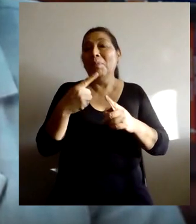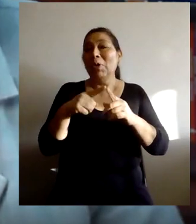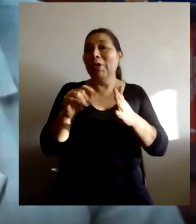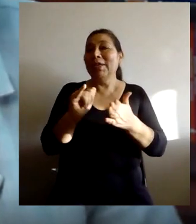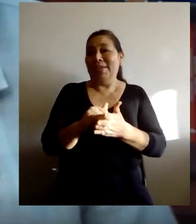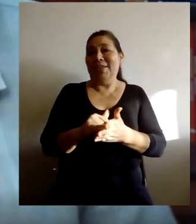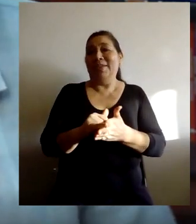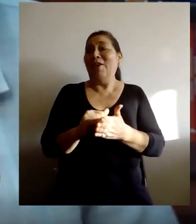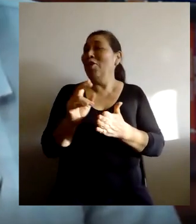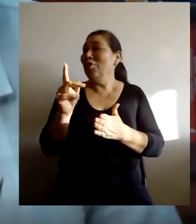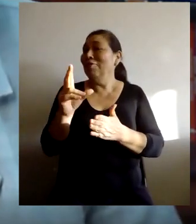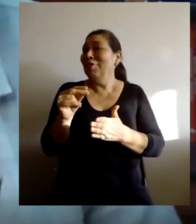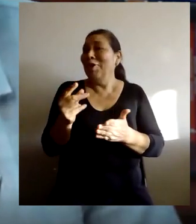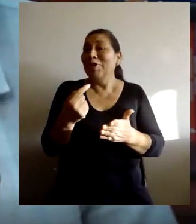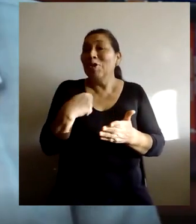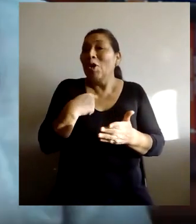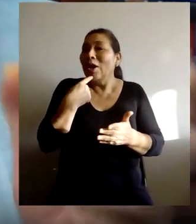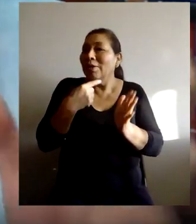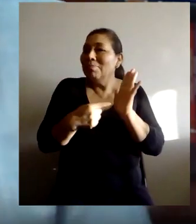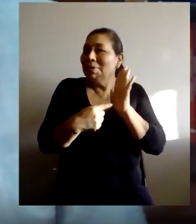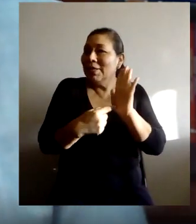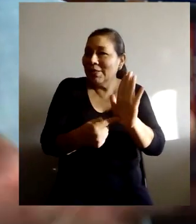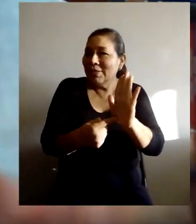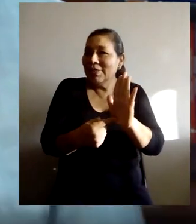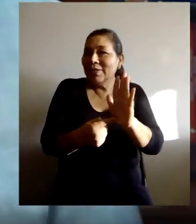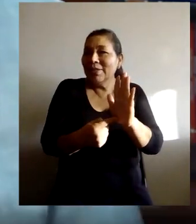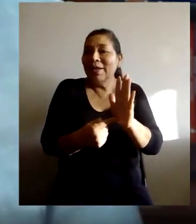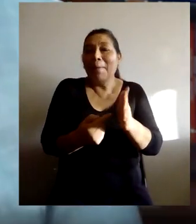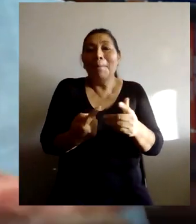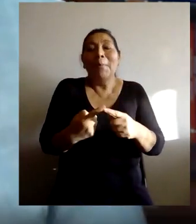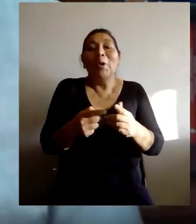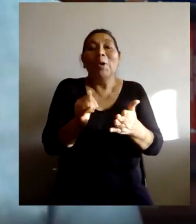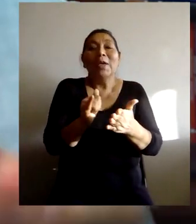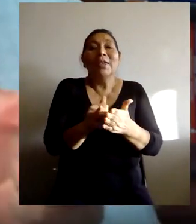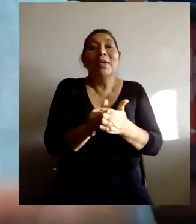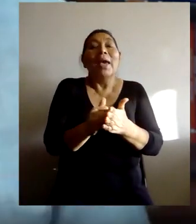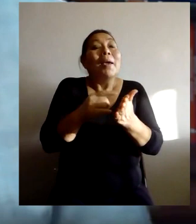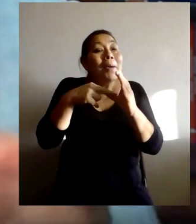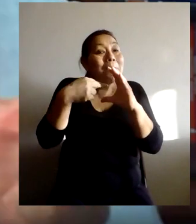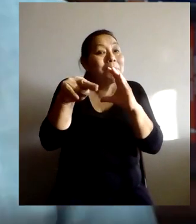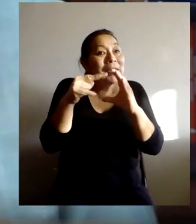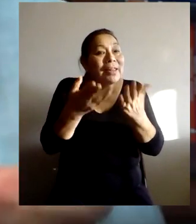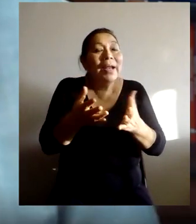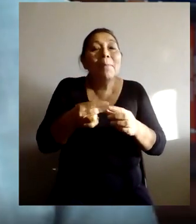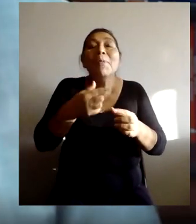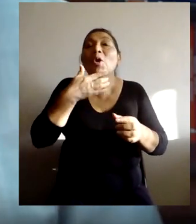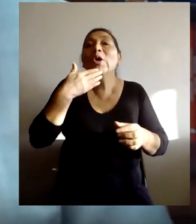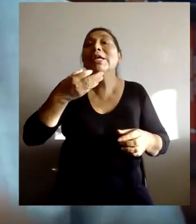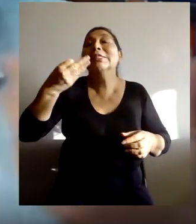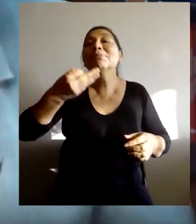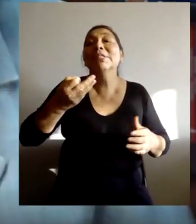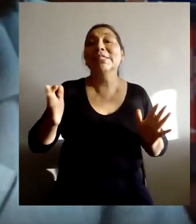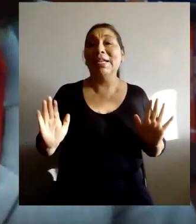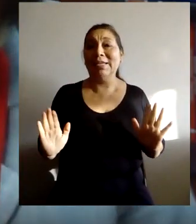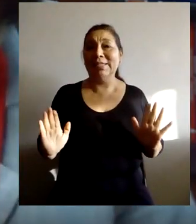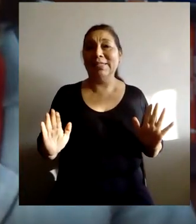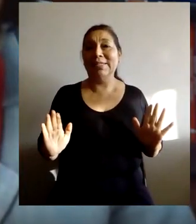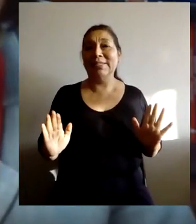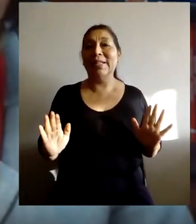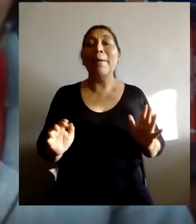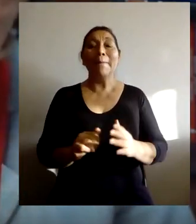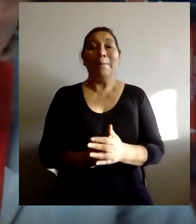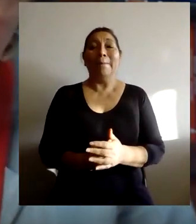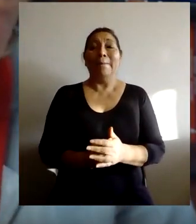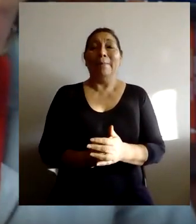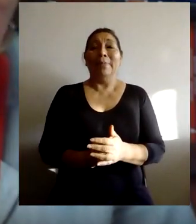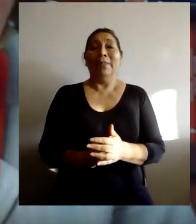OIT. Por eso es sencillamente, ¿no? Entonces, leamos el precedente en su real contexto, ¿no? Dice, emitidos por especialistas. Ahora, en